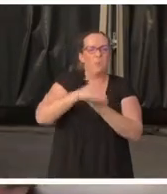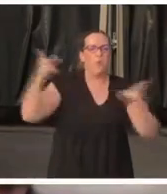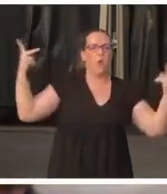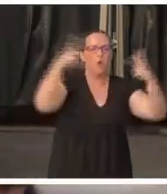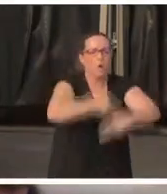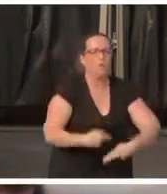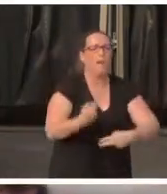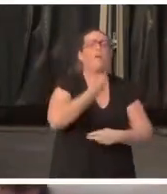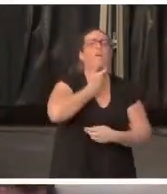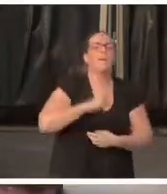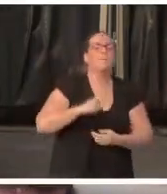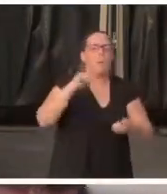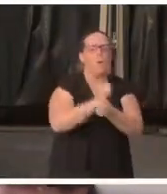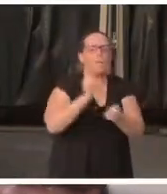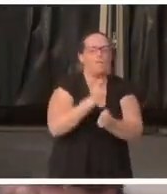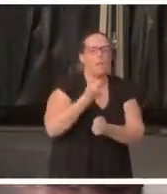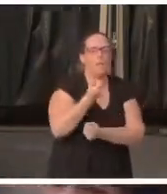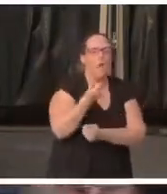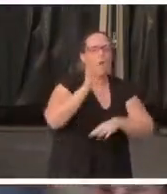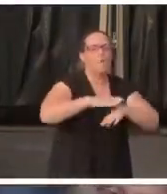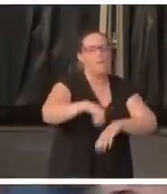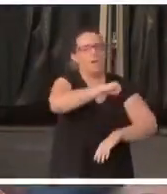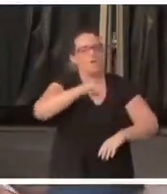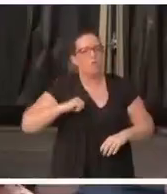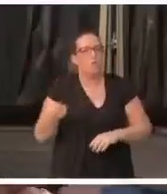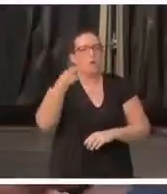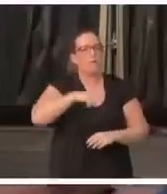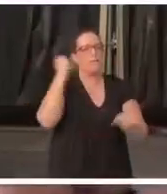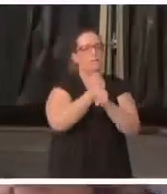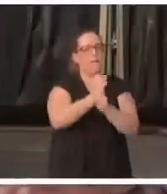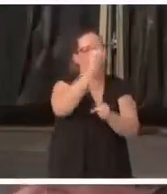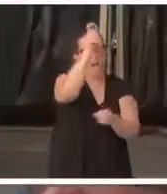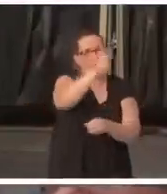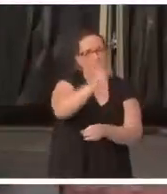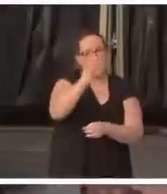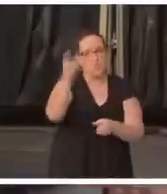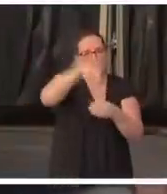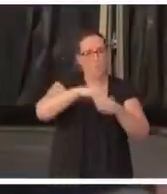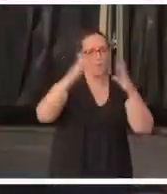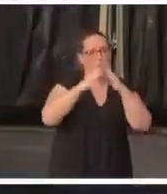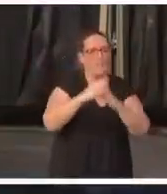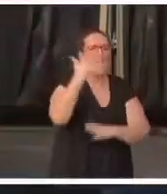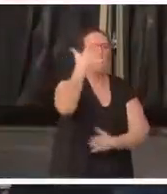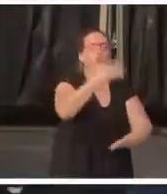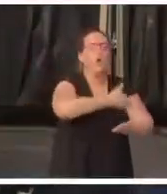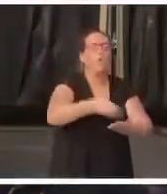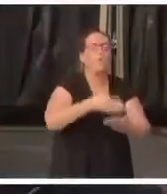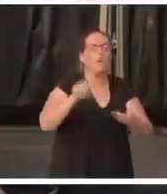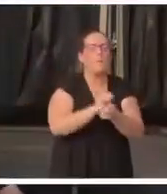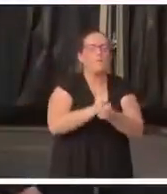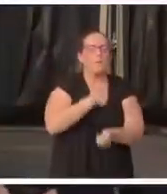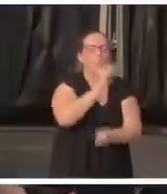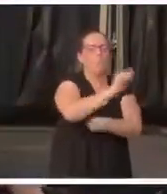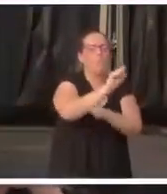garantizado prestaciones para autónomos y para empleados de hogar. Hasta 5 millones de prestaciones al